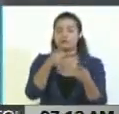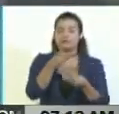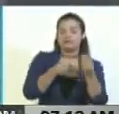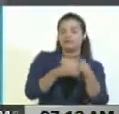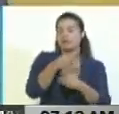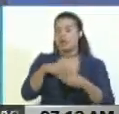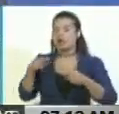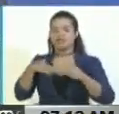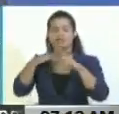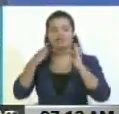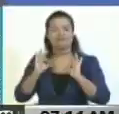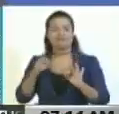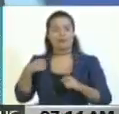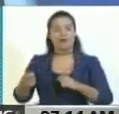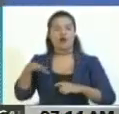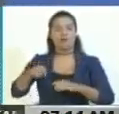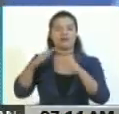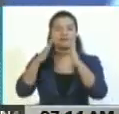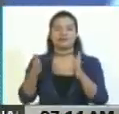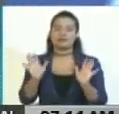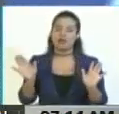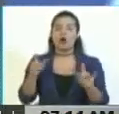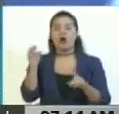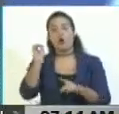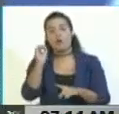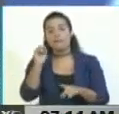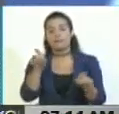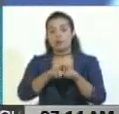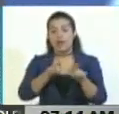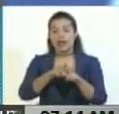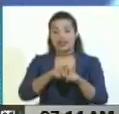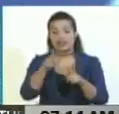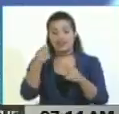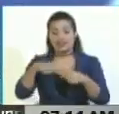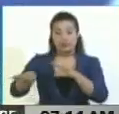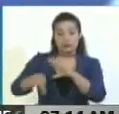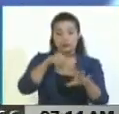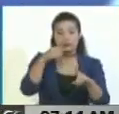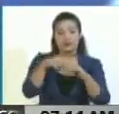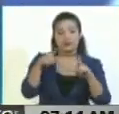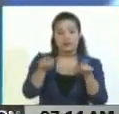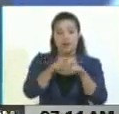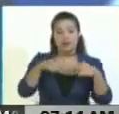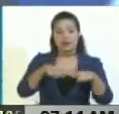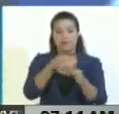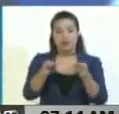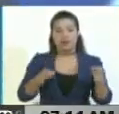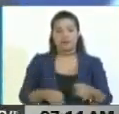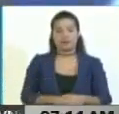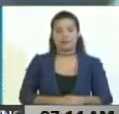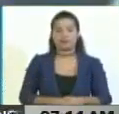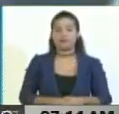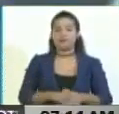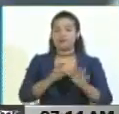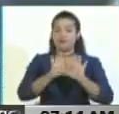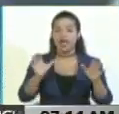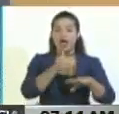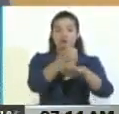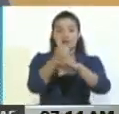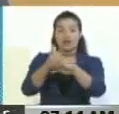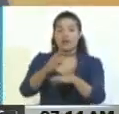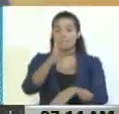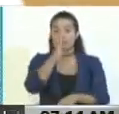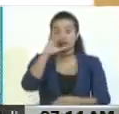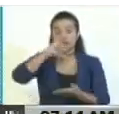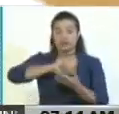complots para la extracción ilegal de nuestra moneda, como este que estamos desarticulando. Las autoridades del Banco Central de Venezuela